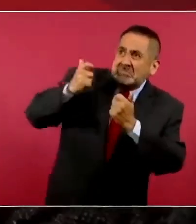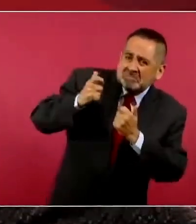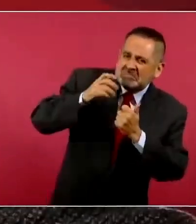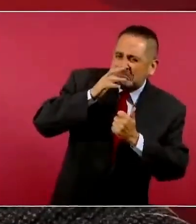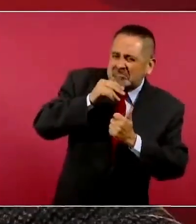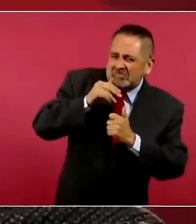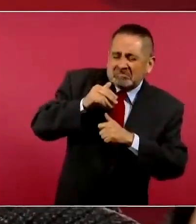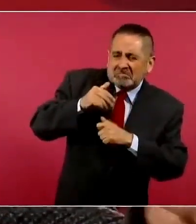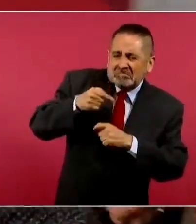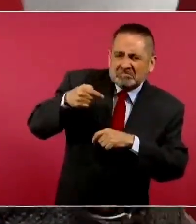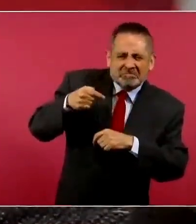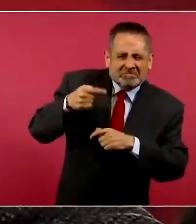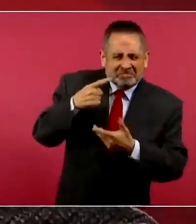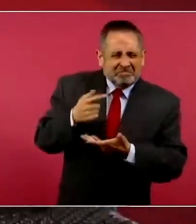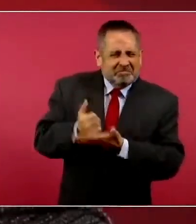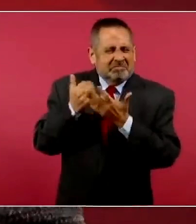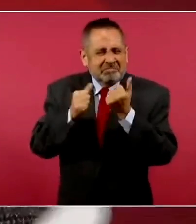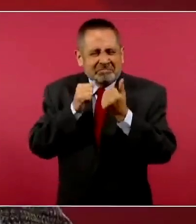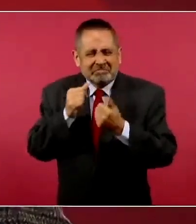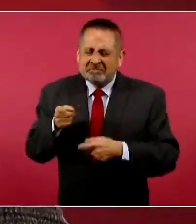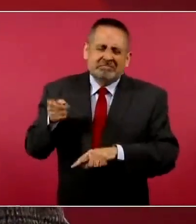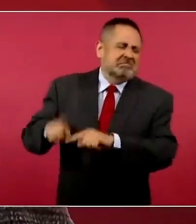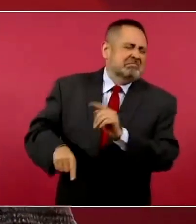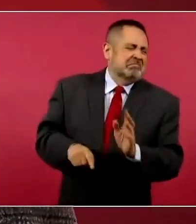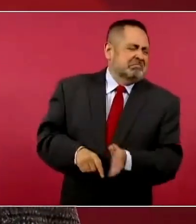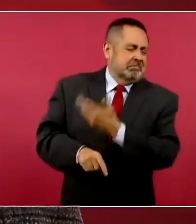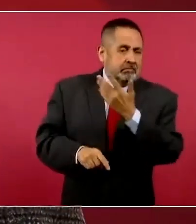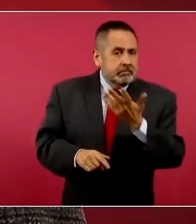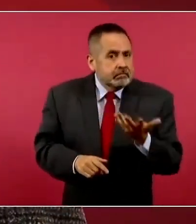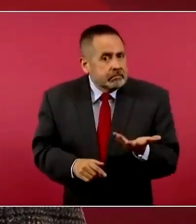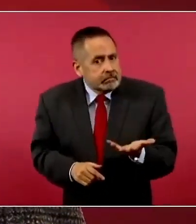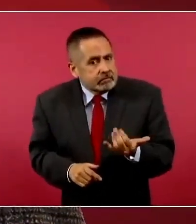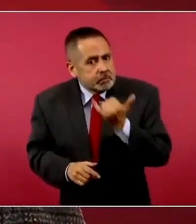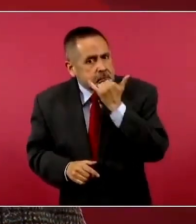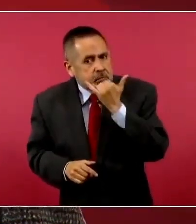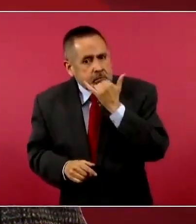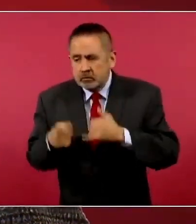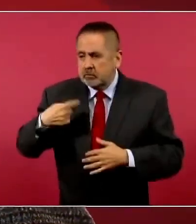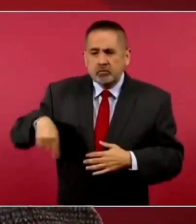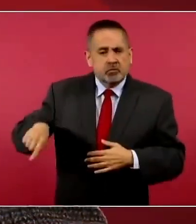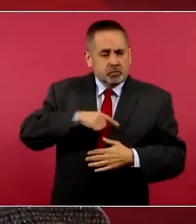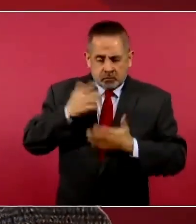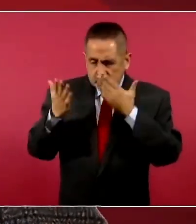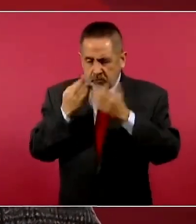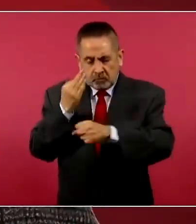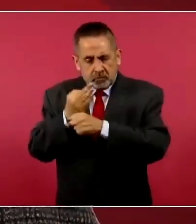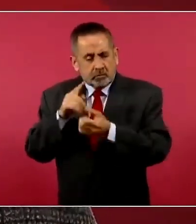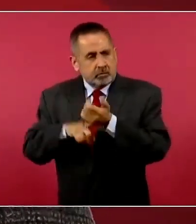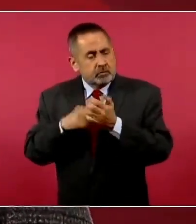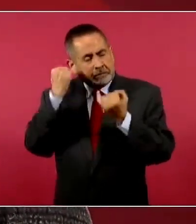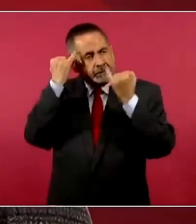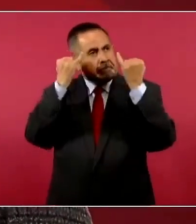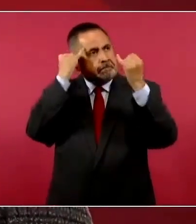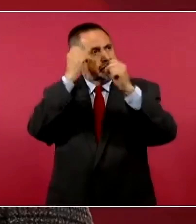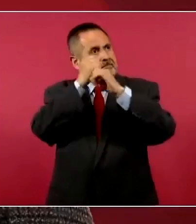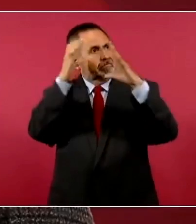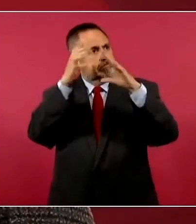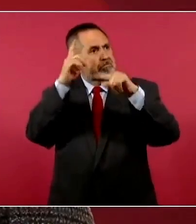quitándole a la gente y a los estudiantes hasta la